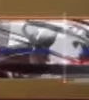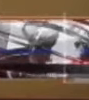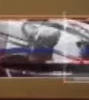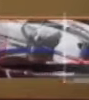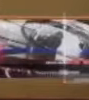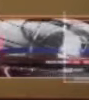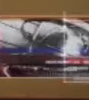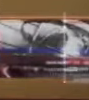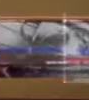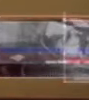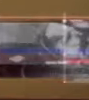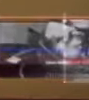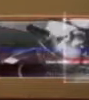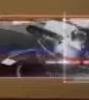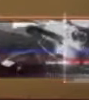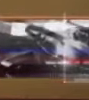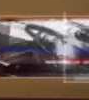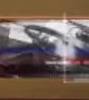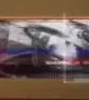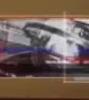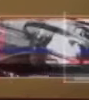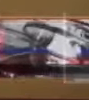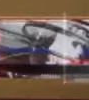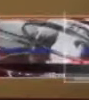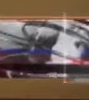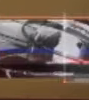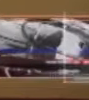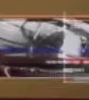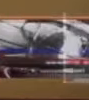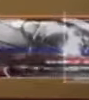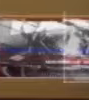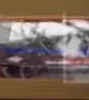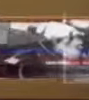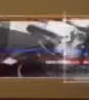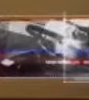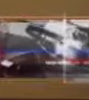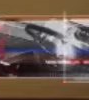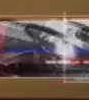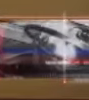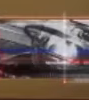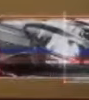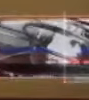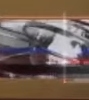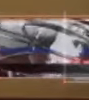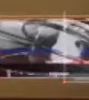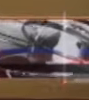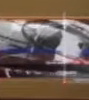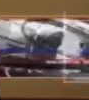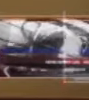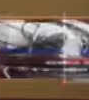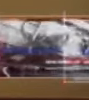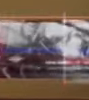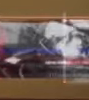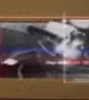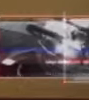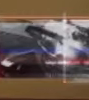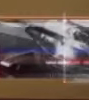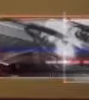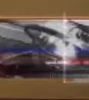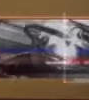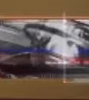y habilidades para el análisis, implementación, ejecución y evaluación de las políticas públicas